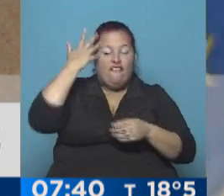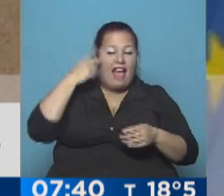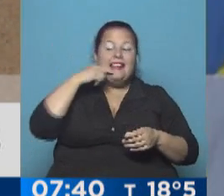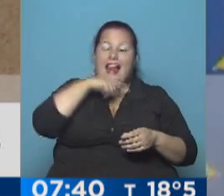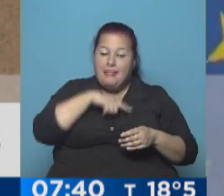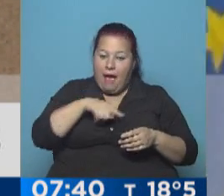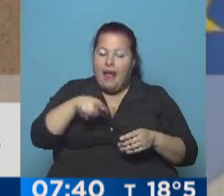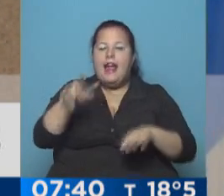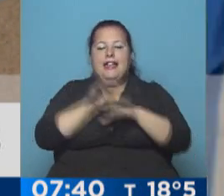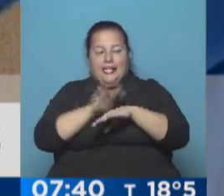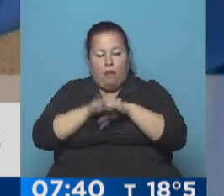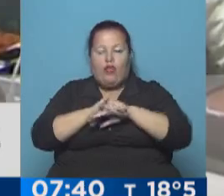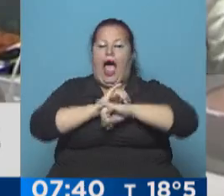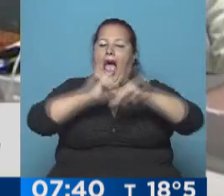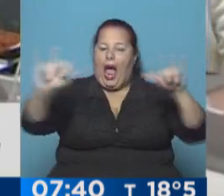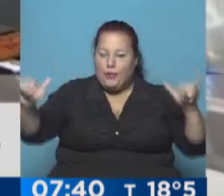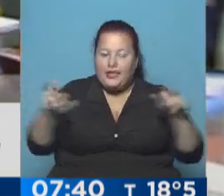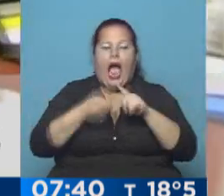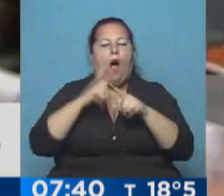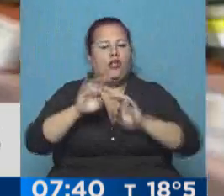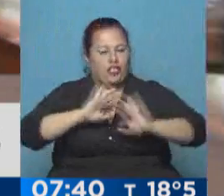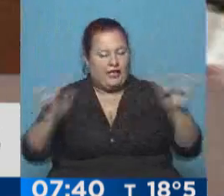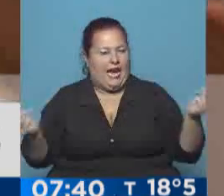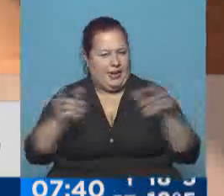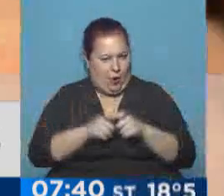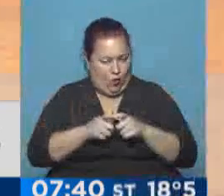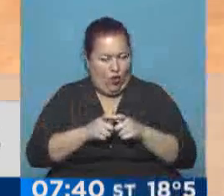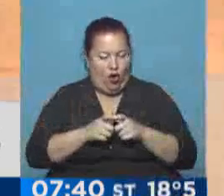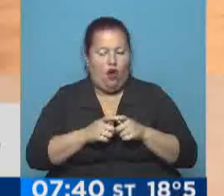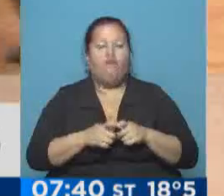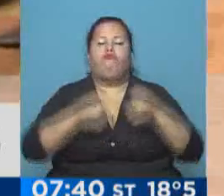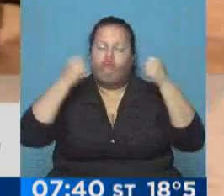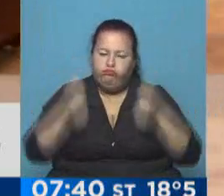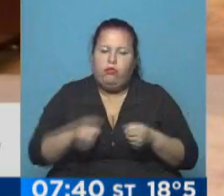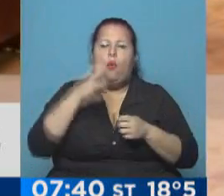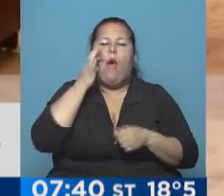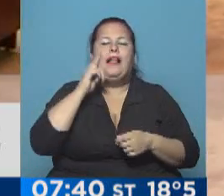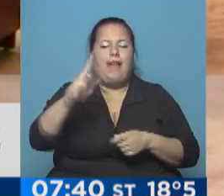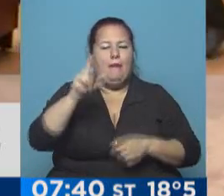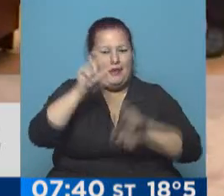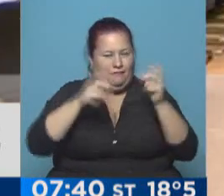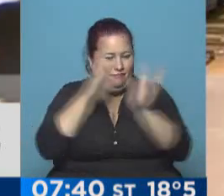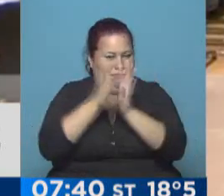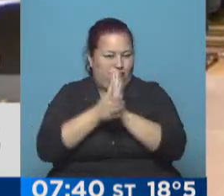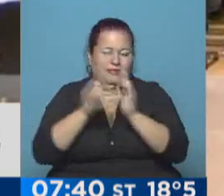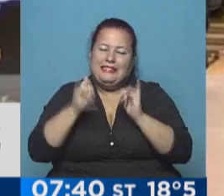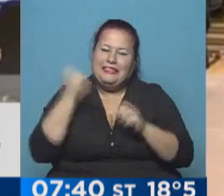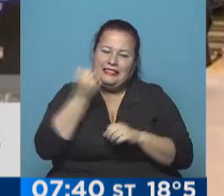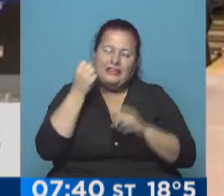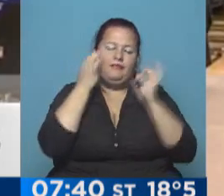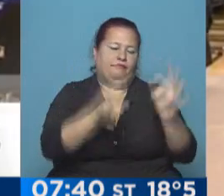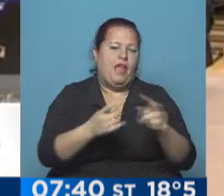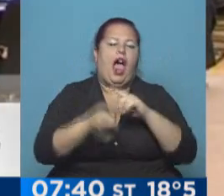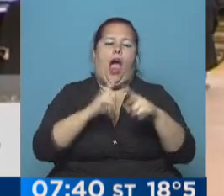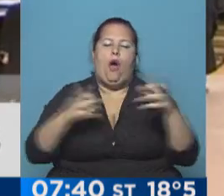Alemania fueron los encargados de comunicar el consenso logrado en la reunión, donde se decidió ubicar a 40.000 migrantes forzosos y